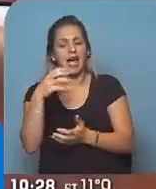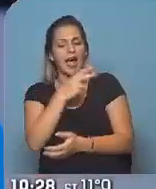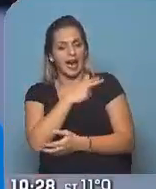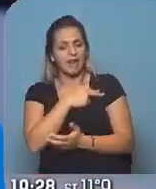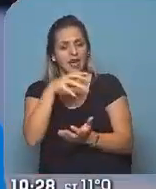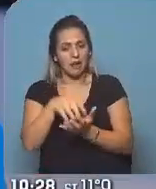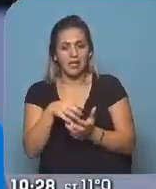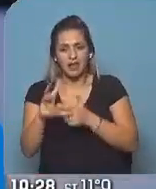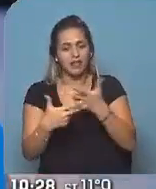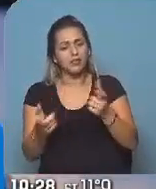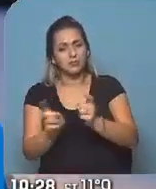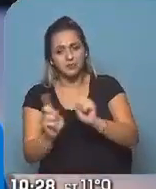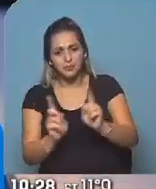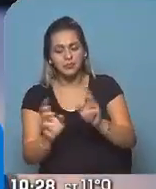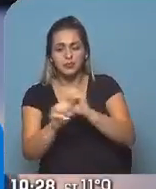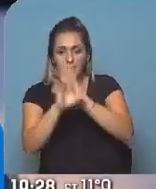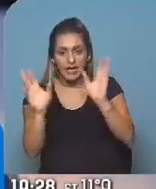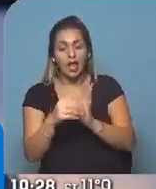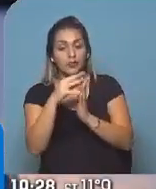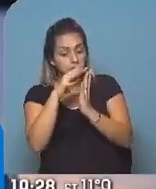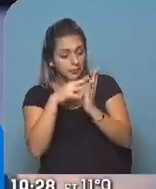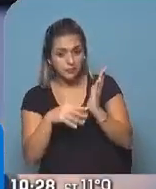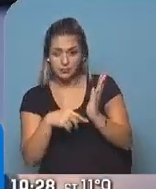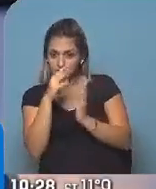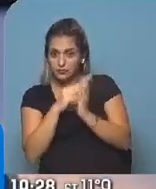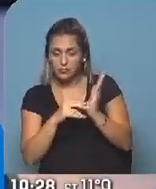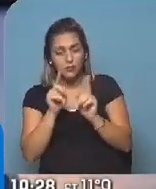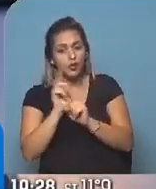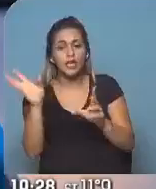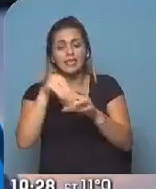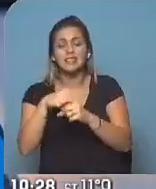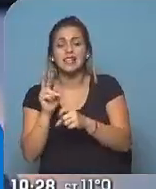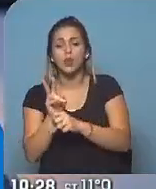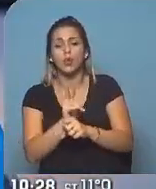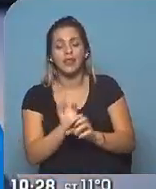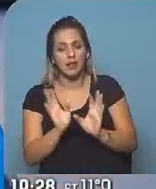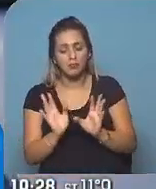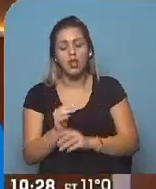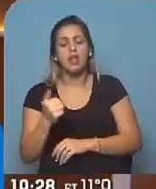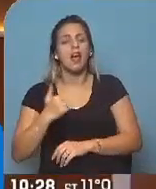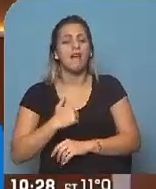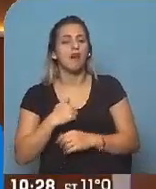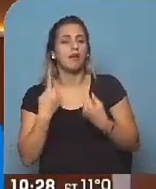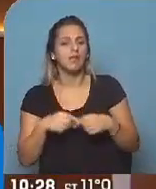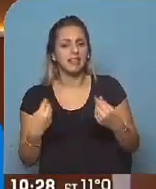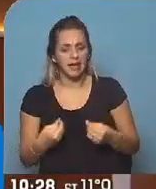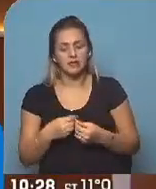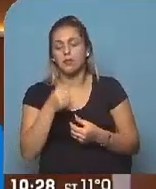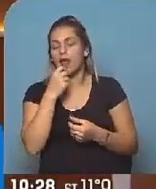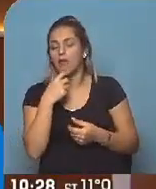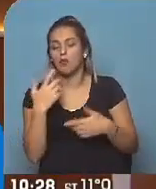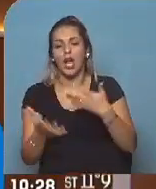reiterado que no. Queda claro leyendo el decreto que no van a participar en la seguridad interna. Las Fuerzas Armadas están para repeler cualquier